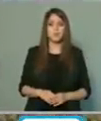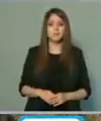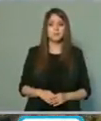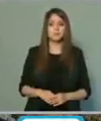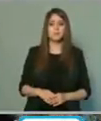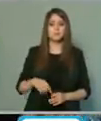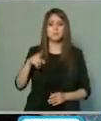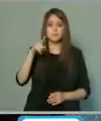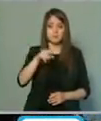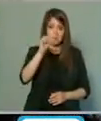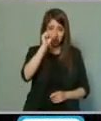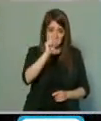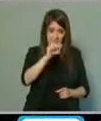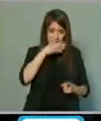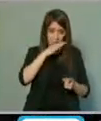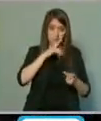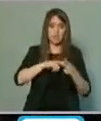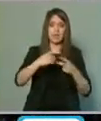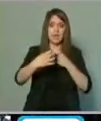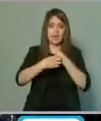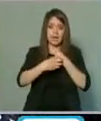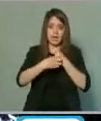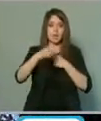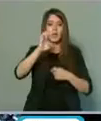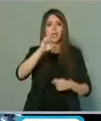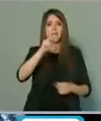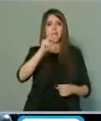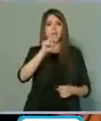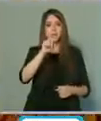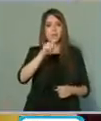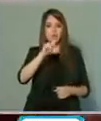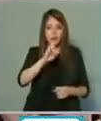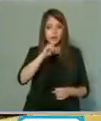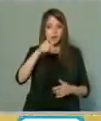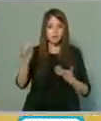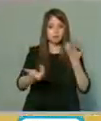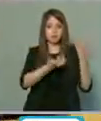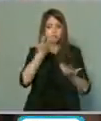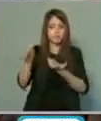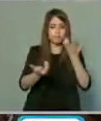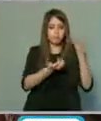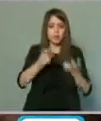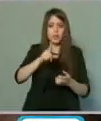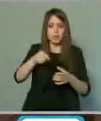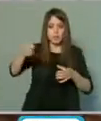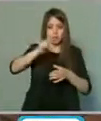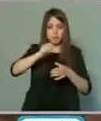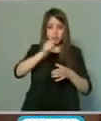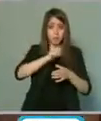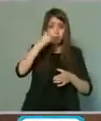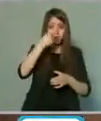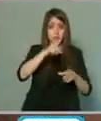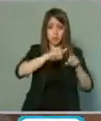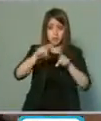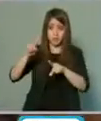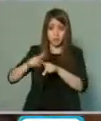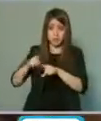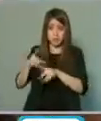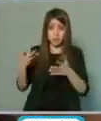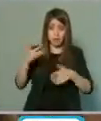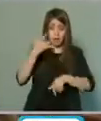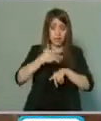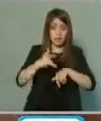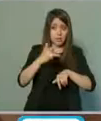grano de elote, el caldo, el epazote y a hervir y así lo damos. Pero ya también inventaron platillos como el de con